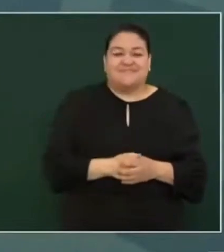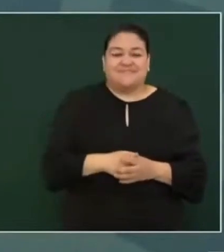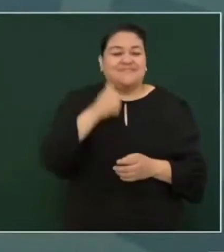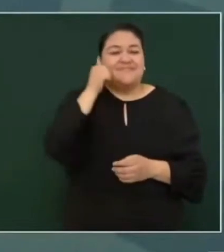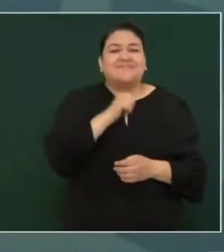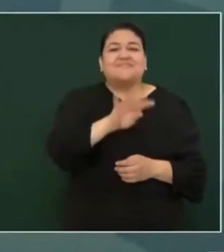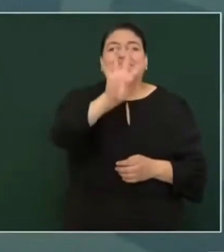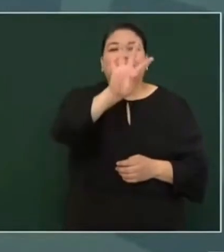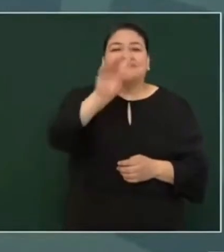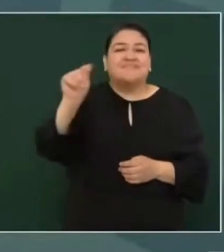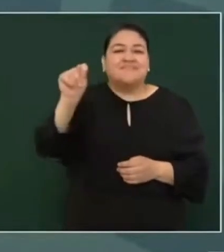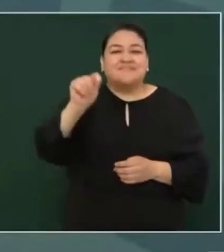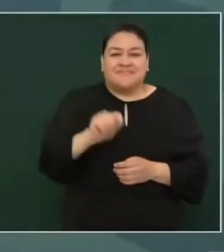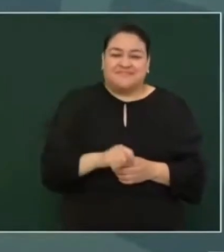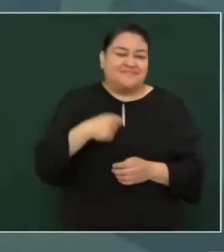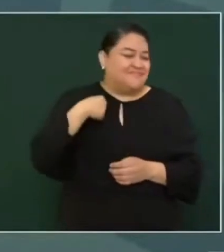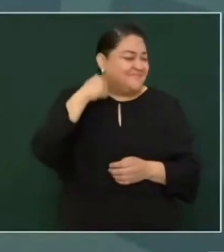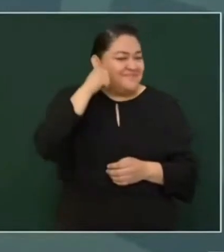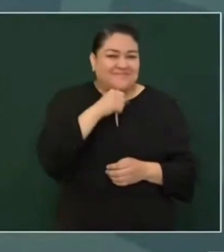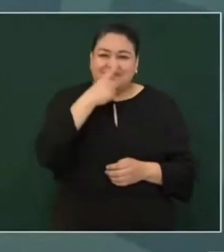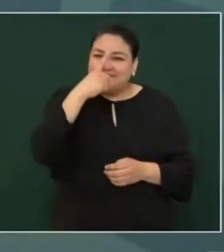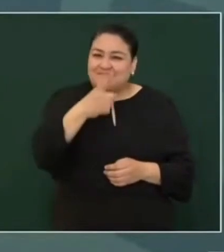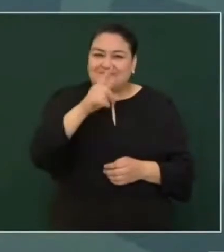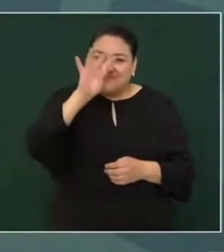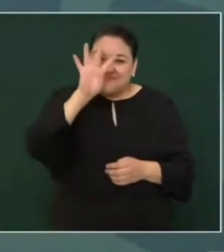Siempre la 4ª.